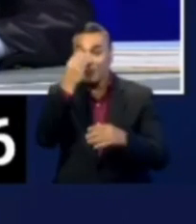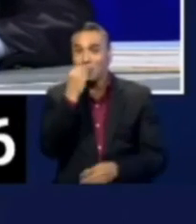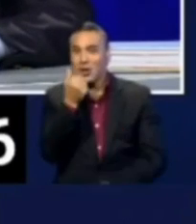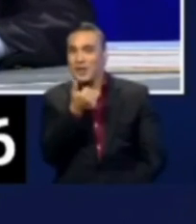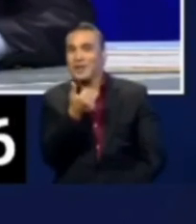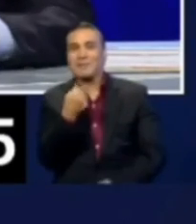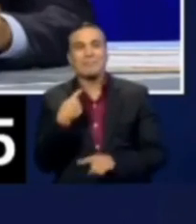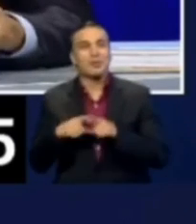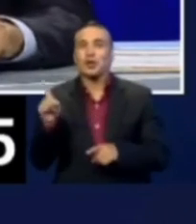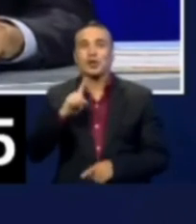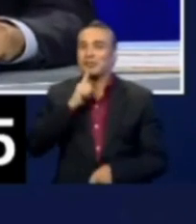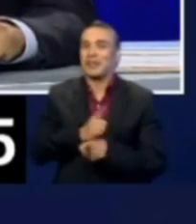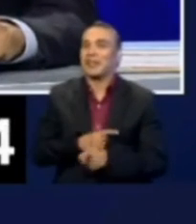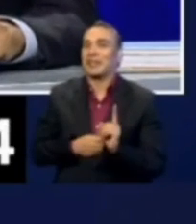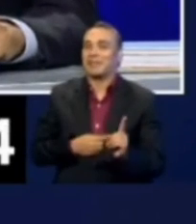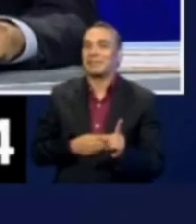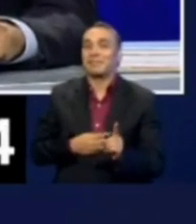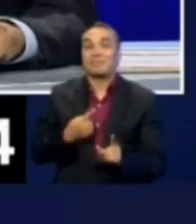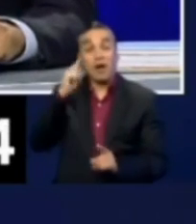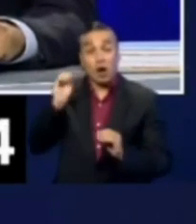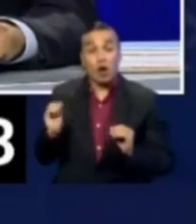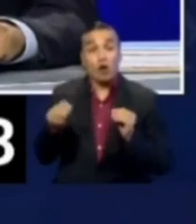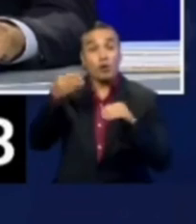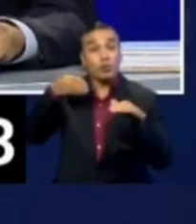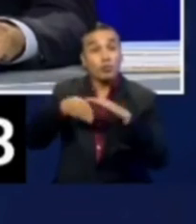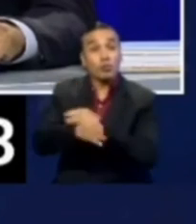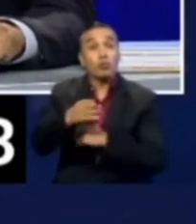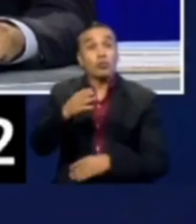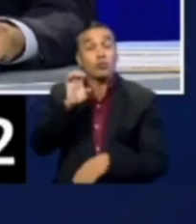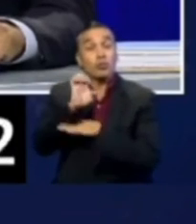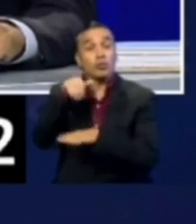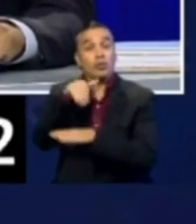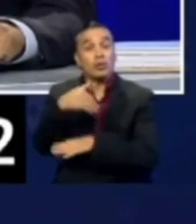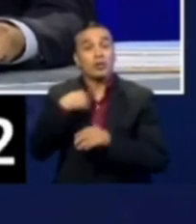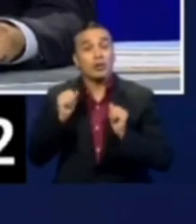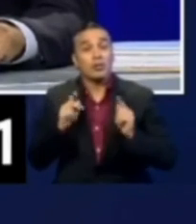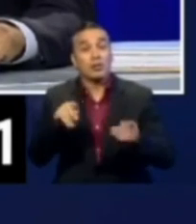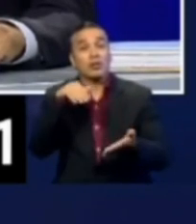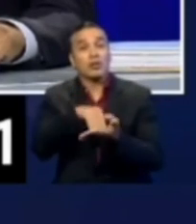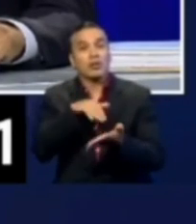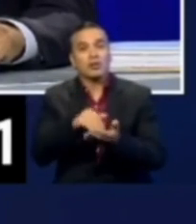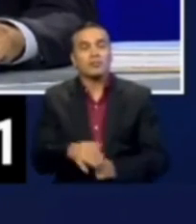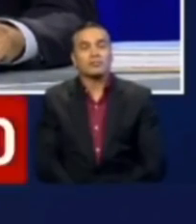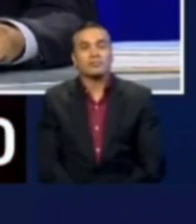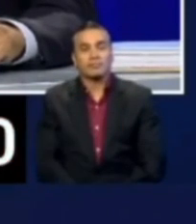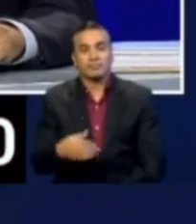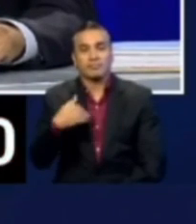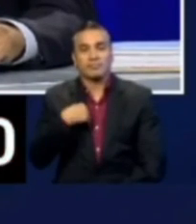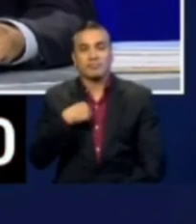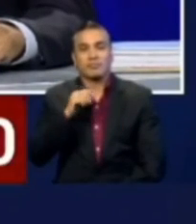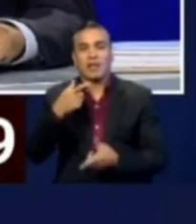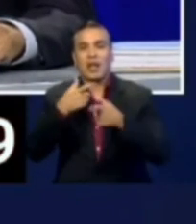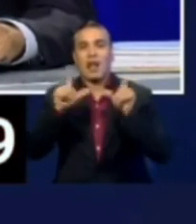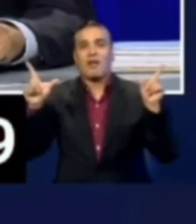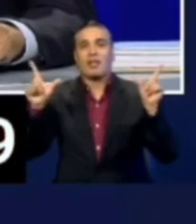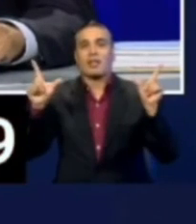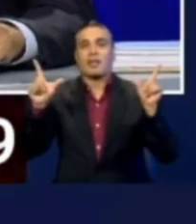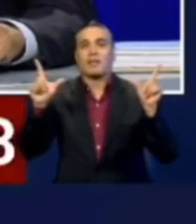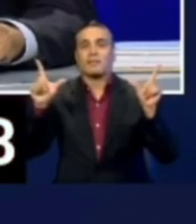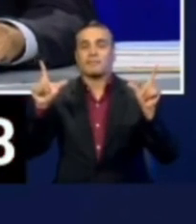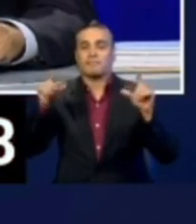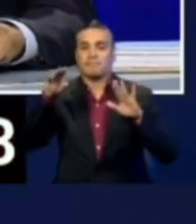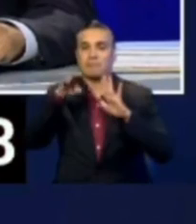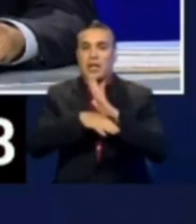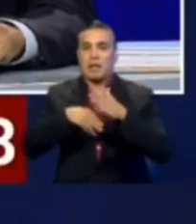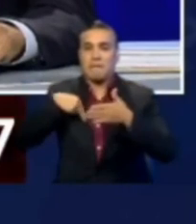La realidad es que para que los jóvenes ecuatorianos tengan oportunidades de estudiar, tiene que haber libertad y